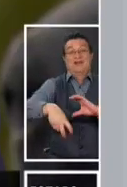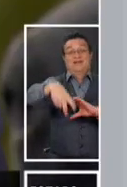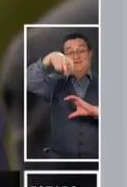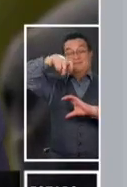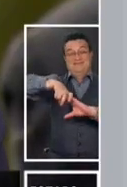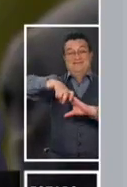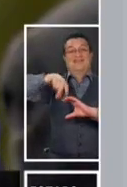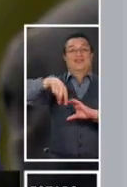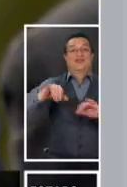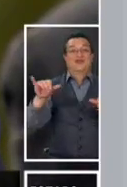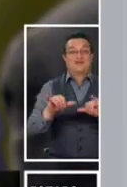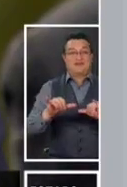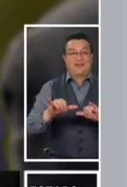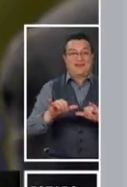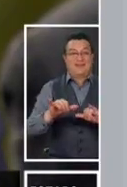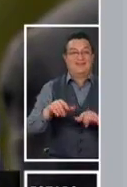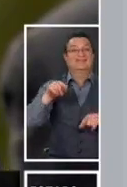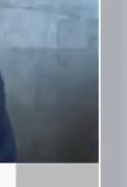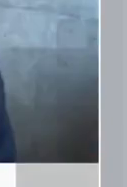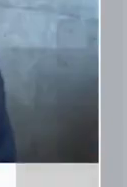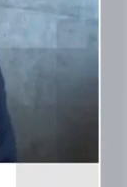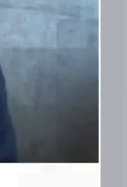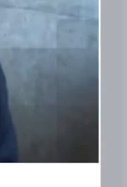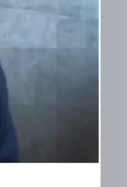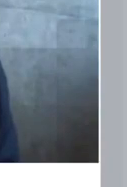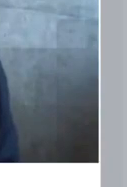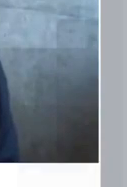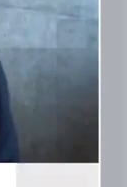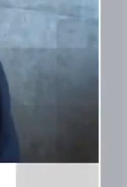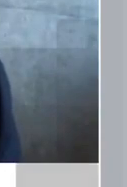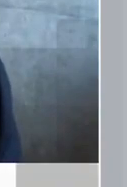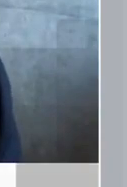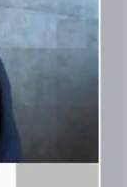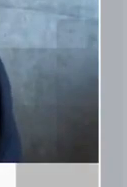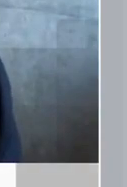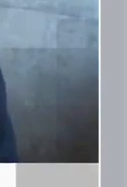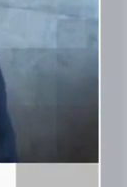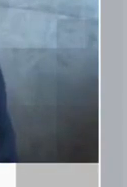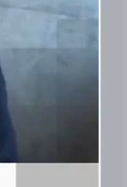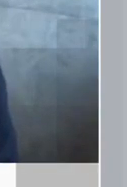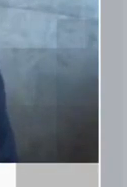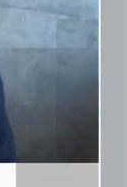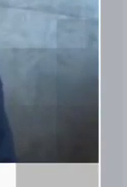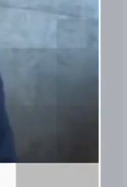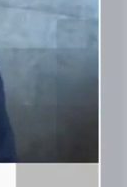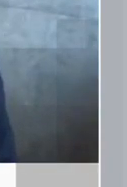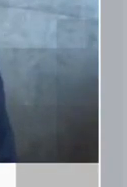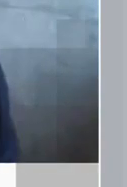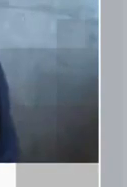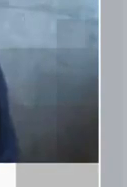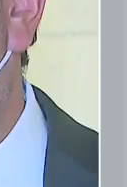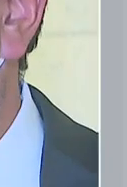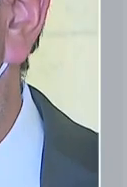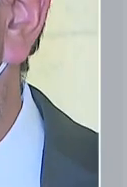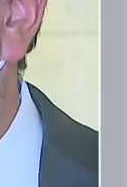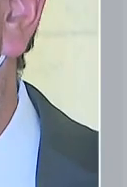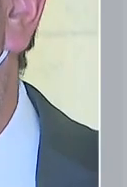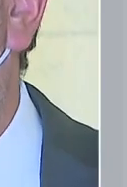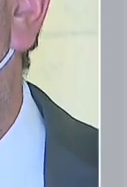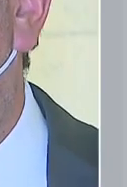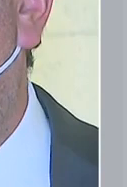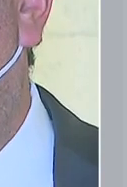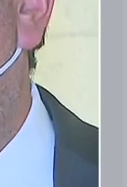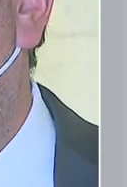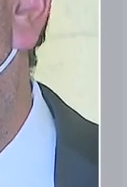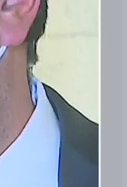la institución por los próximos 8 años porque yo creo que todos los operadores del sistema están conscientes que se necesita una modificación estructural al ministerio